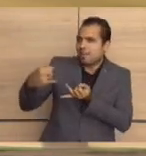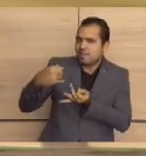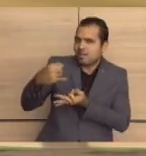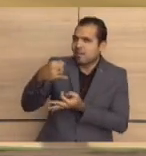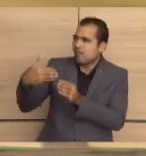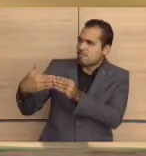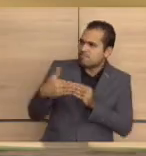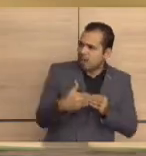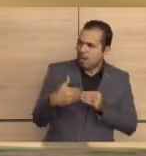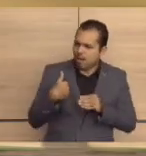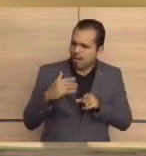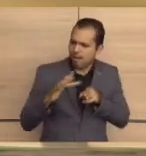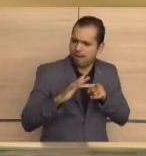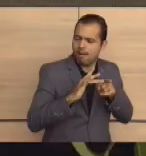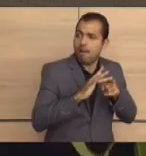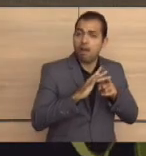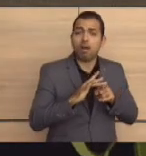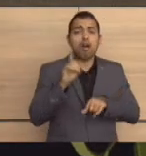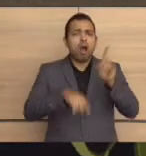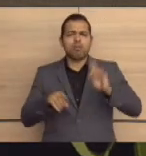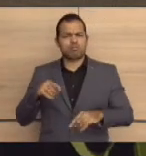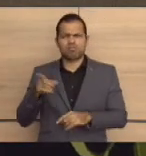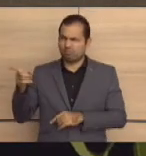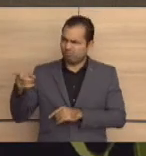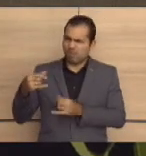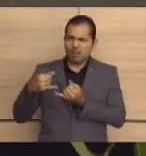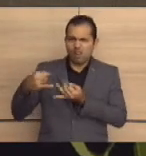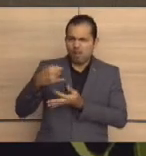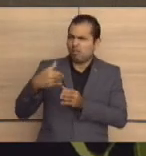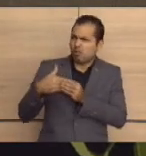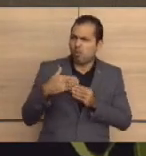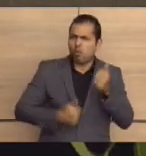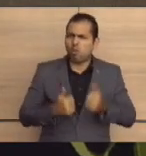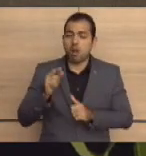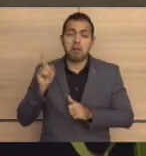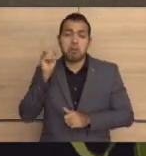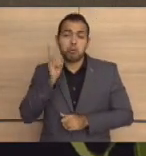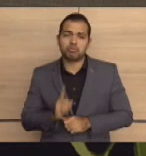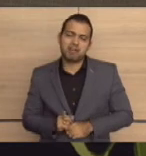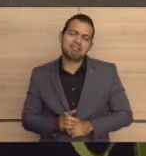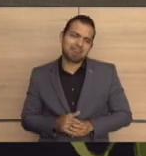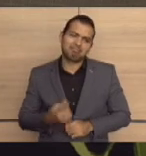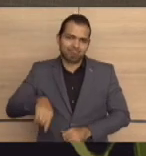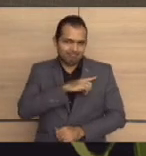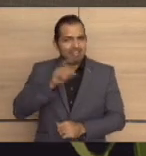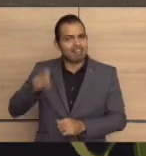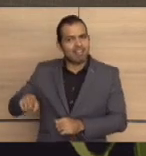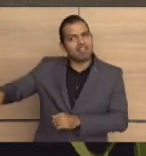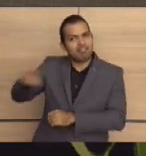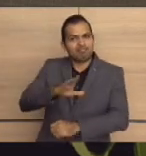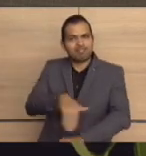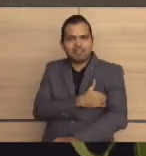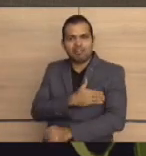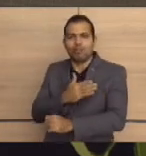desafortunadamente no los conocemos. Entonces también debemos empoderarnos de todo ese trabajo. Muchas gracias. Muchísimas gracias.